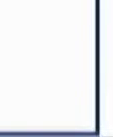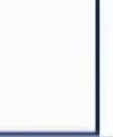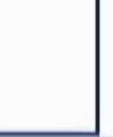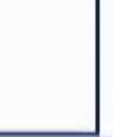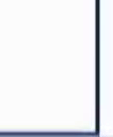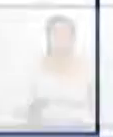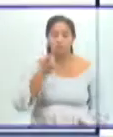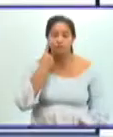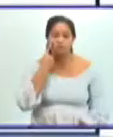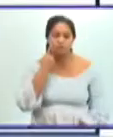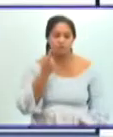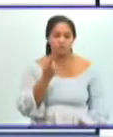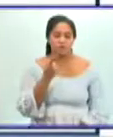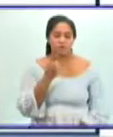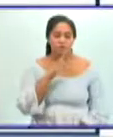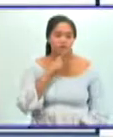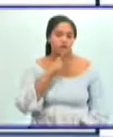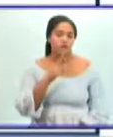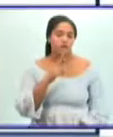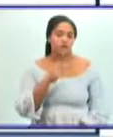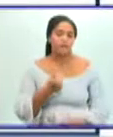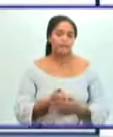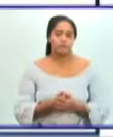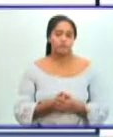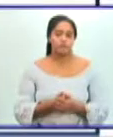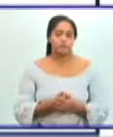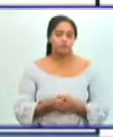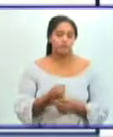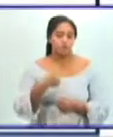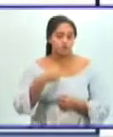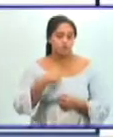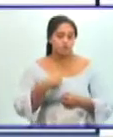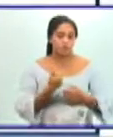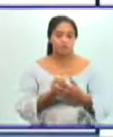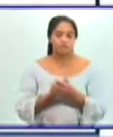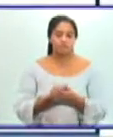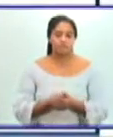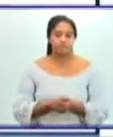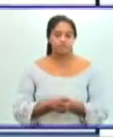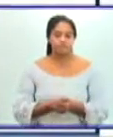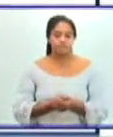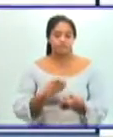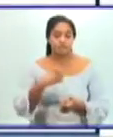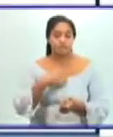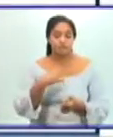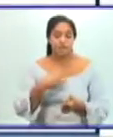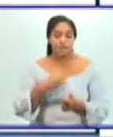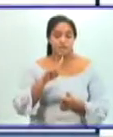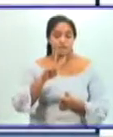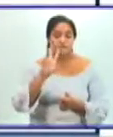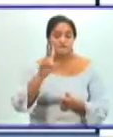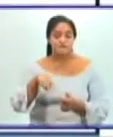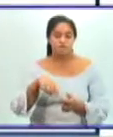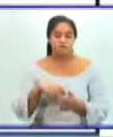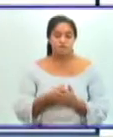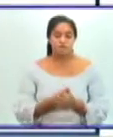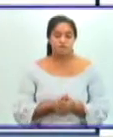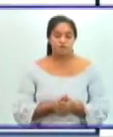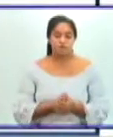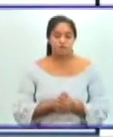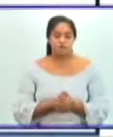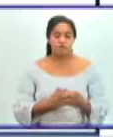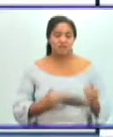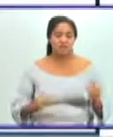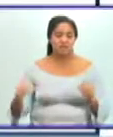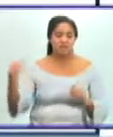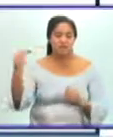Vamos a verificar tu respuesta con la de nosotros. Tenemos el valor de la altura